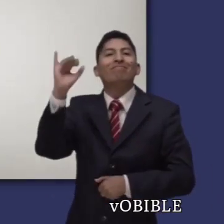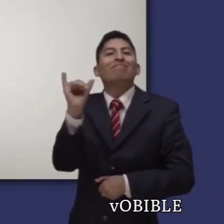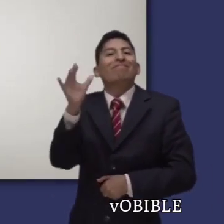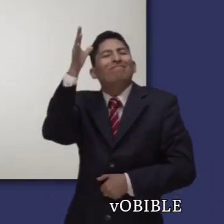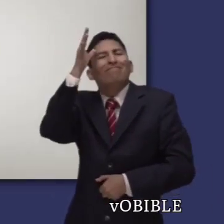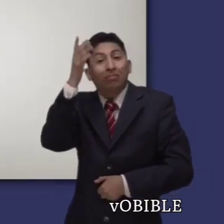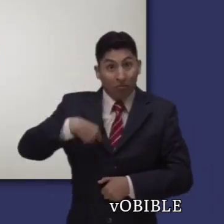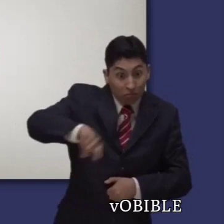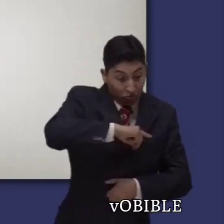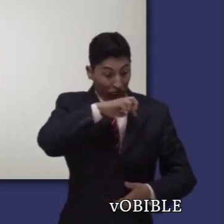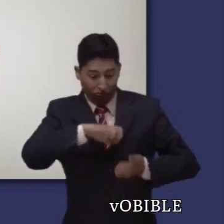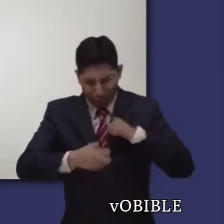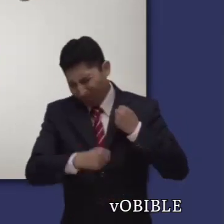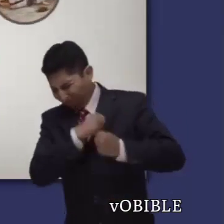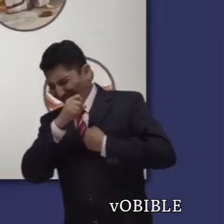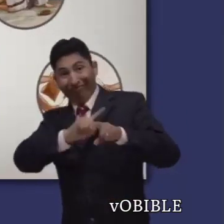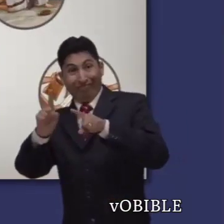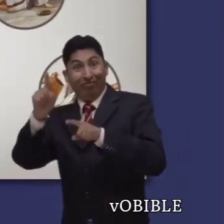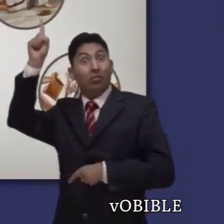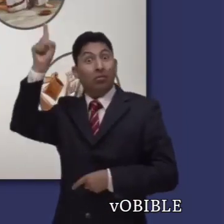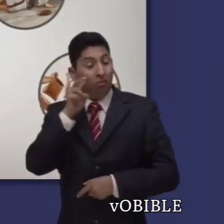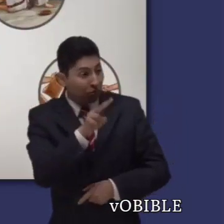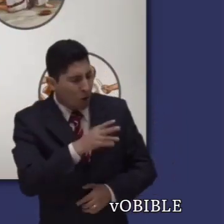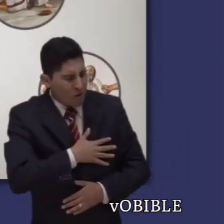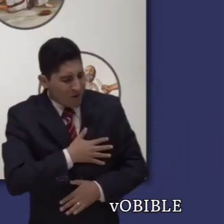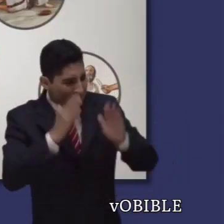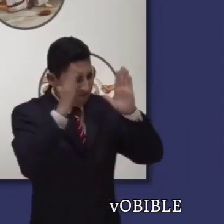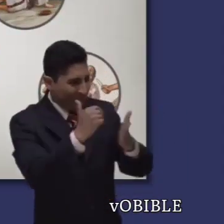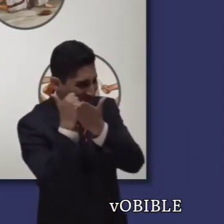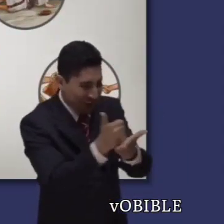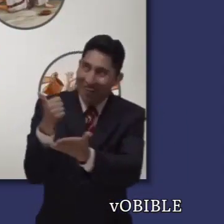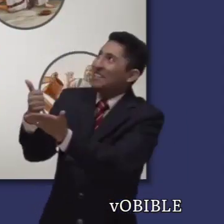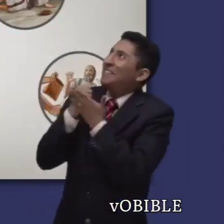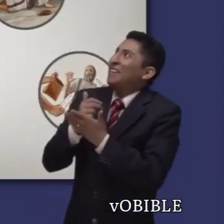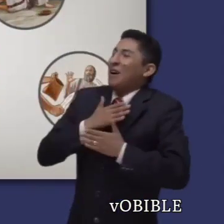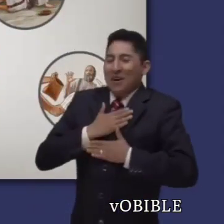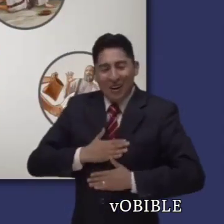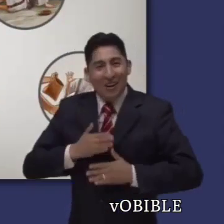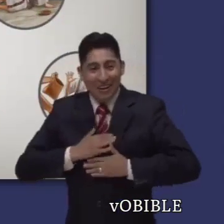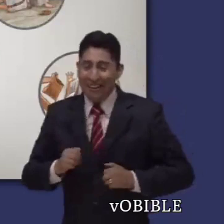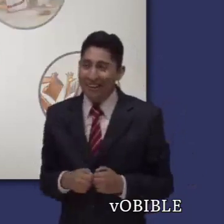tiernas misericordias y el Dios de todo consuelo, que nos consuela en toda nuestra tribulación.